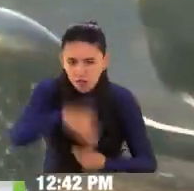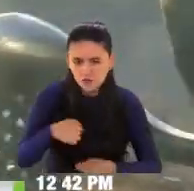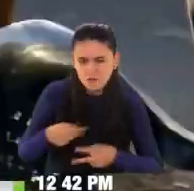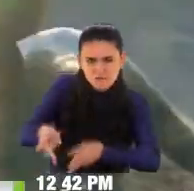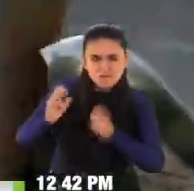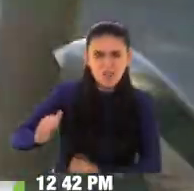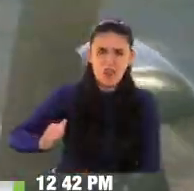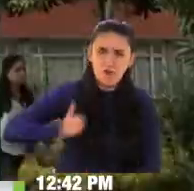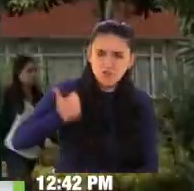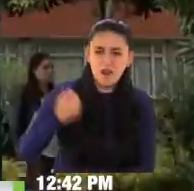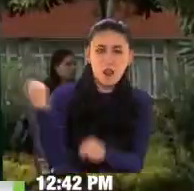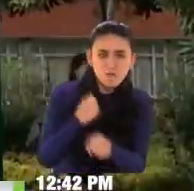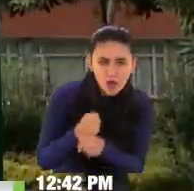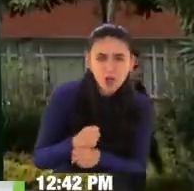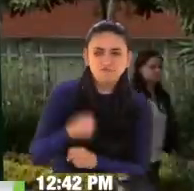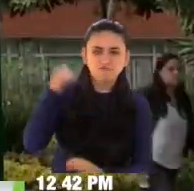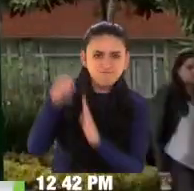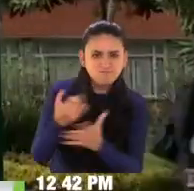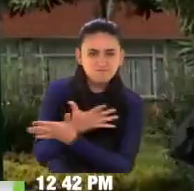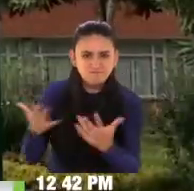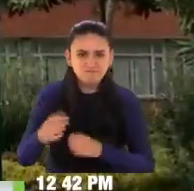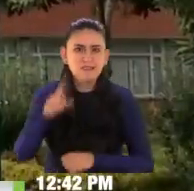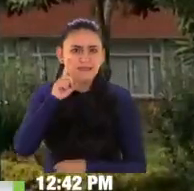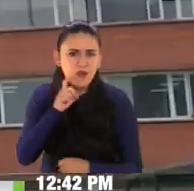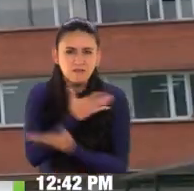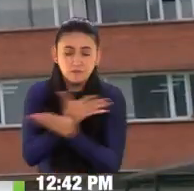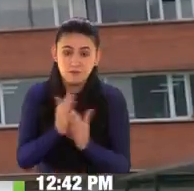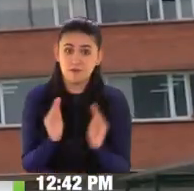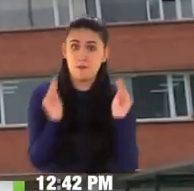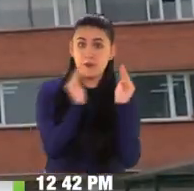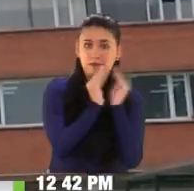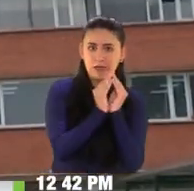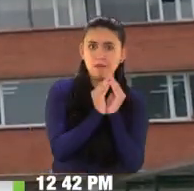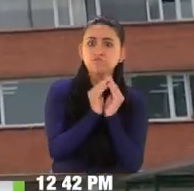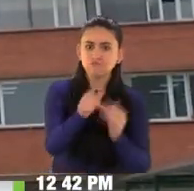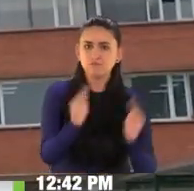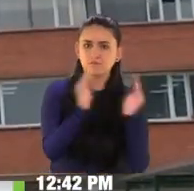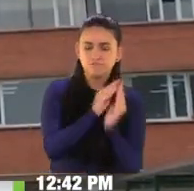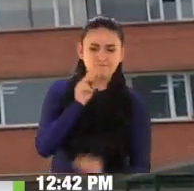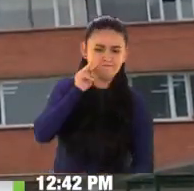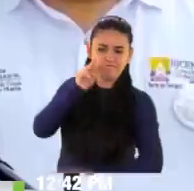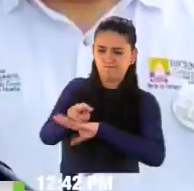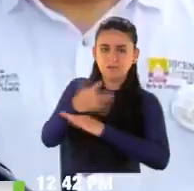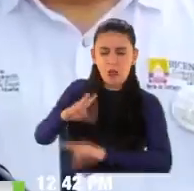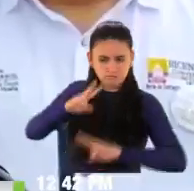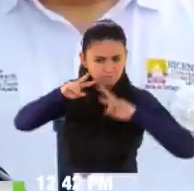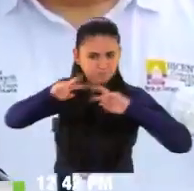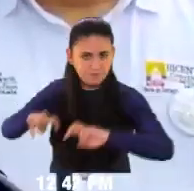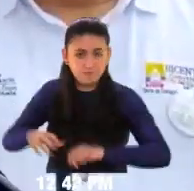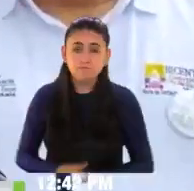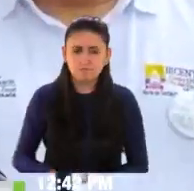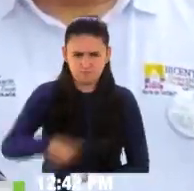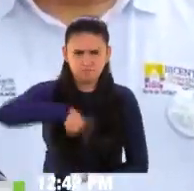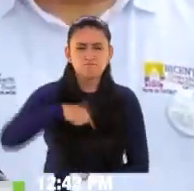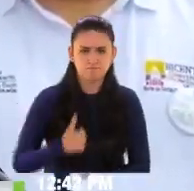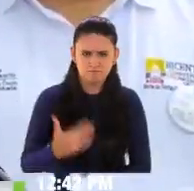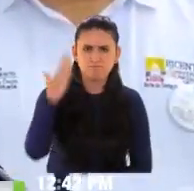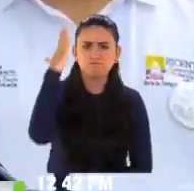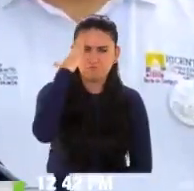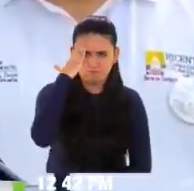El éxodo de ciudadanos venezolanos que huyen de la crisis en su país ha generado un incremento en los delitos contra los niños que se cometen en la